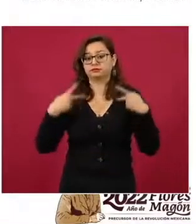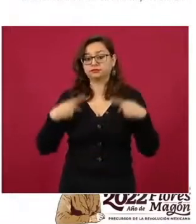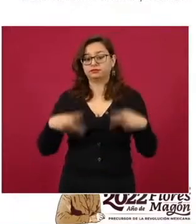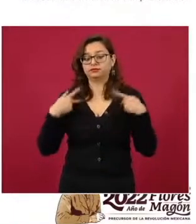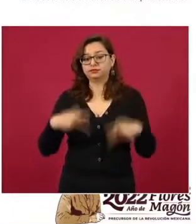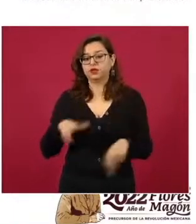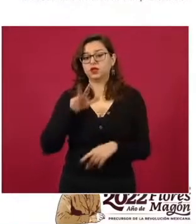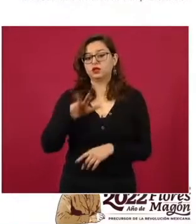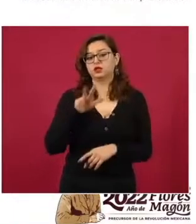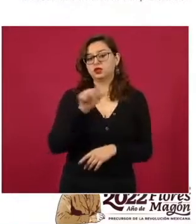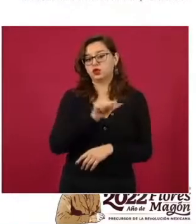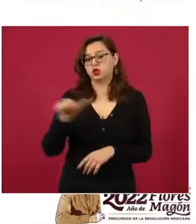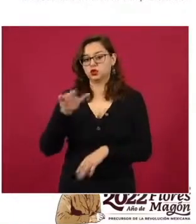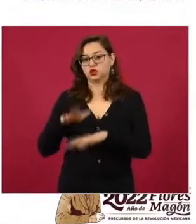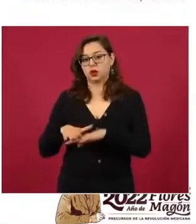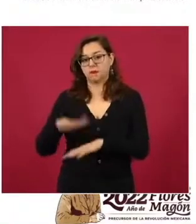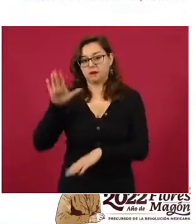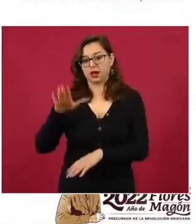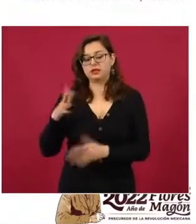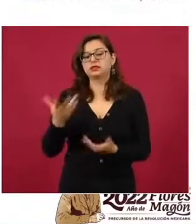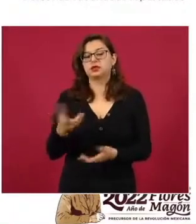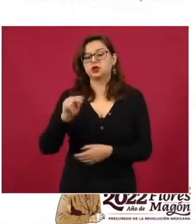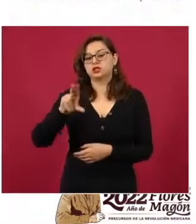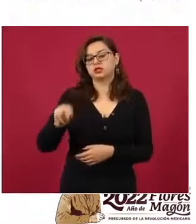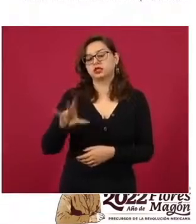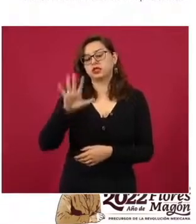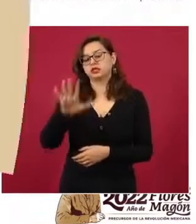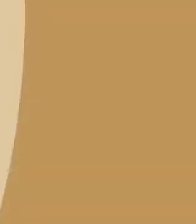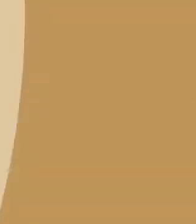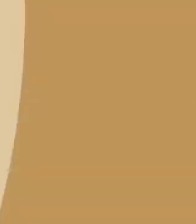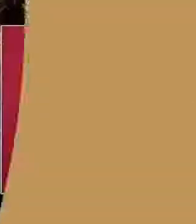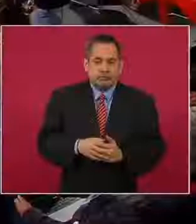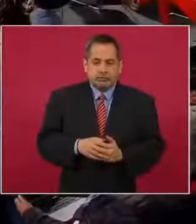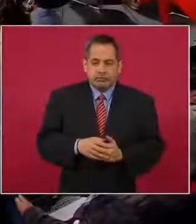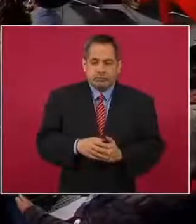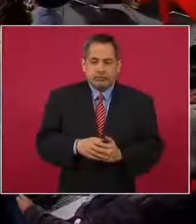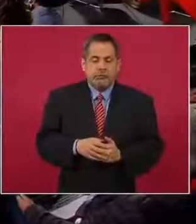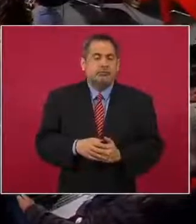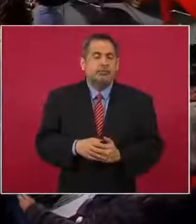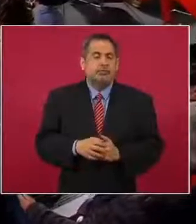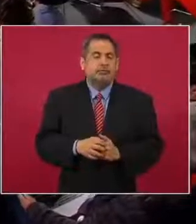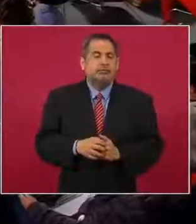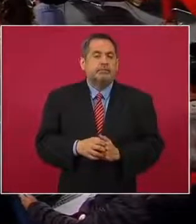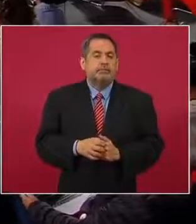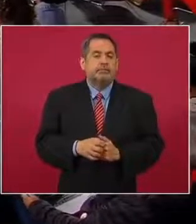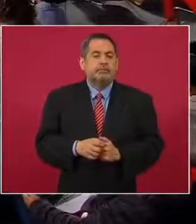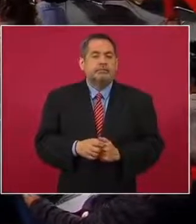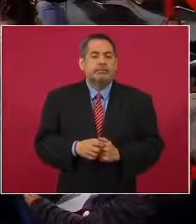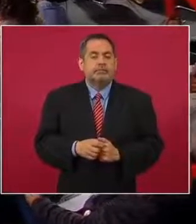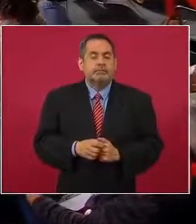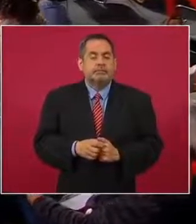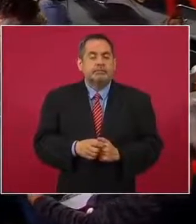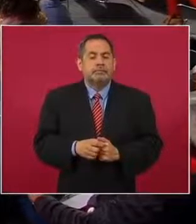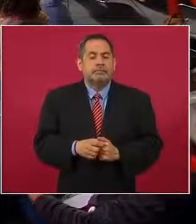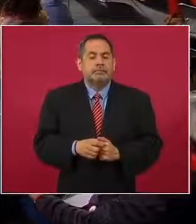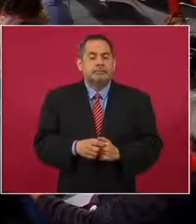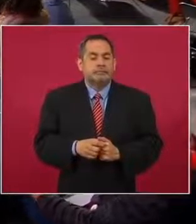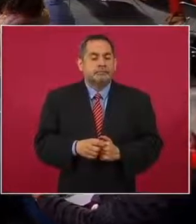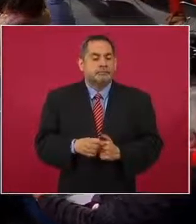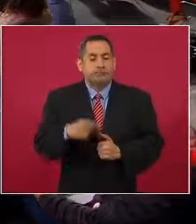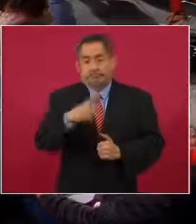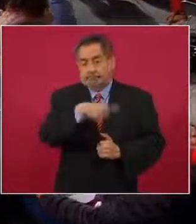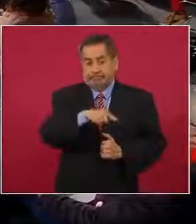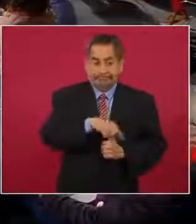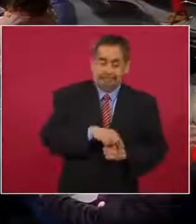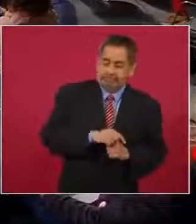personas, mayormente 93 por ciento esquemas completos. El presidente López Obrador comentó que el fondo de la